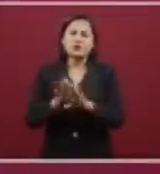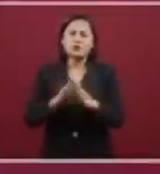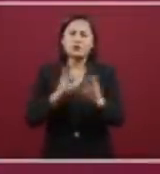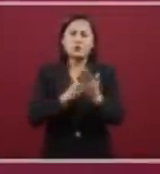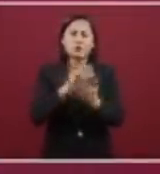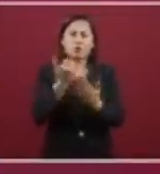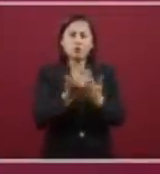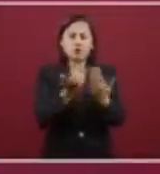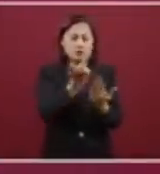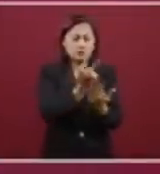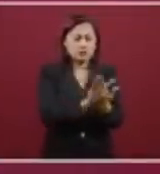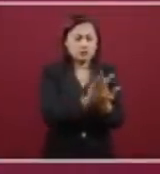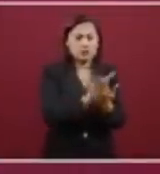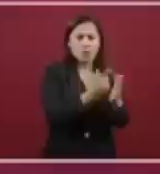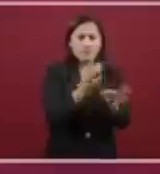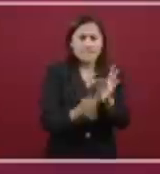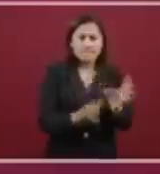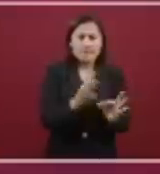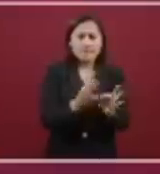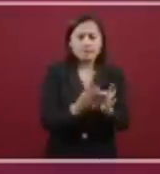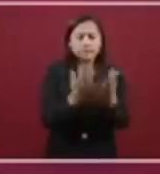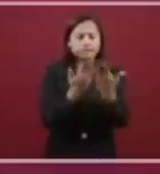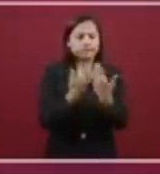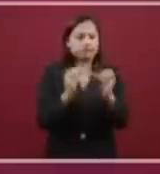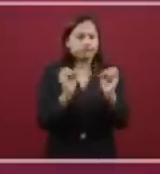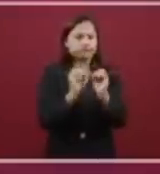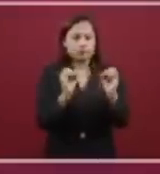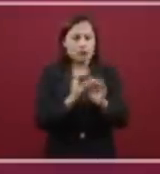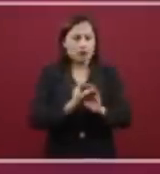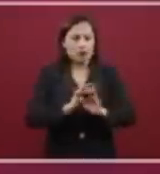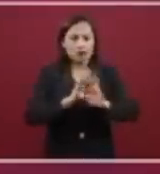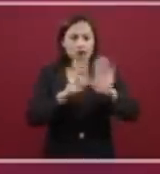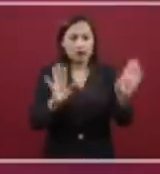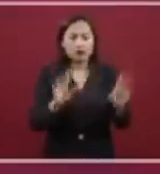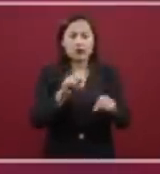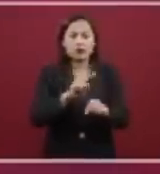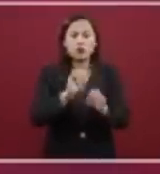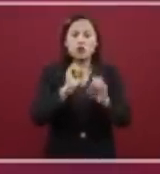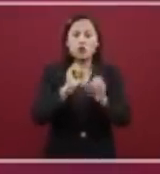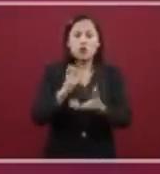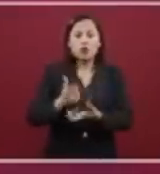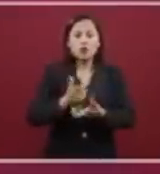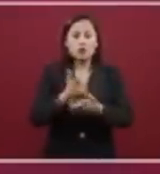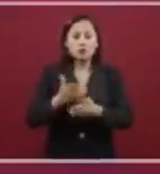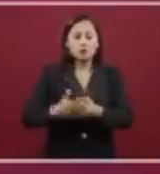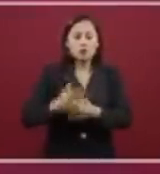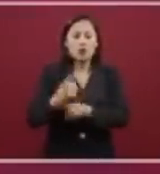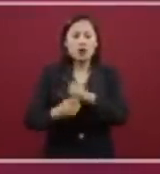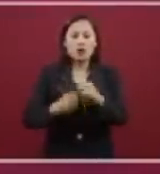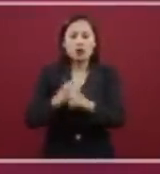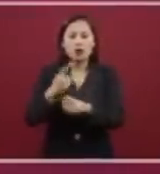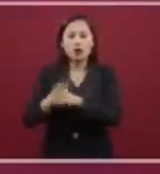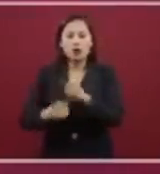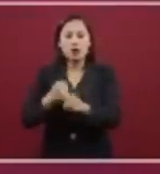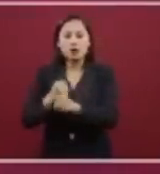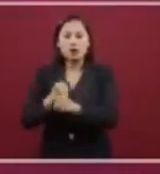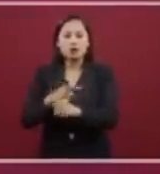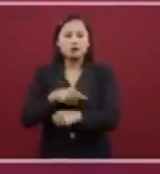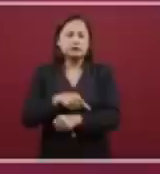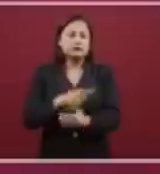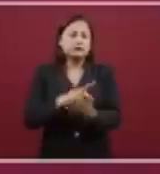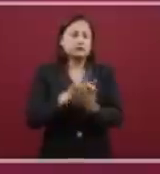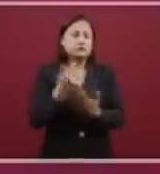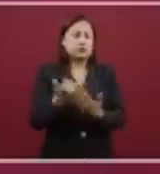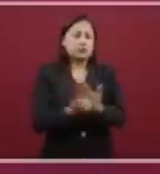financiero bien definido y al no contar con un presupuesto multianual no sólo afectó la rentabilidad beneficio del proyecto